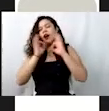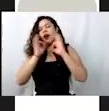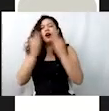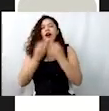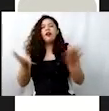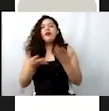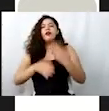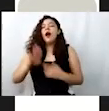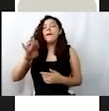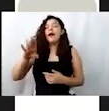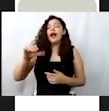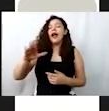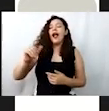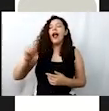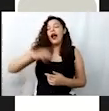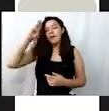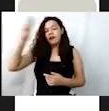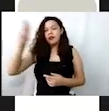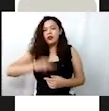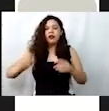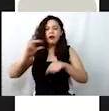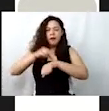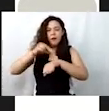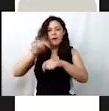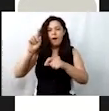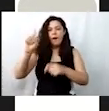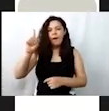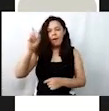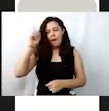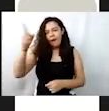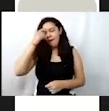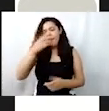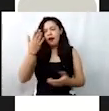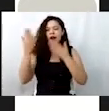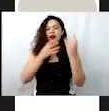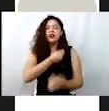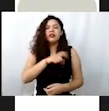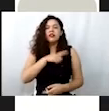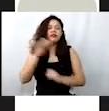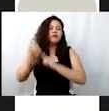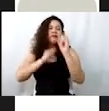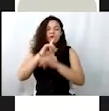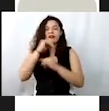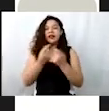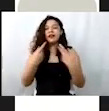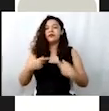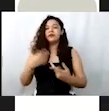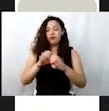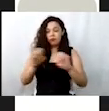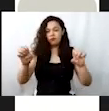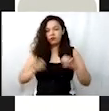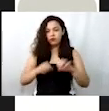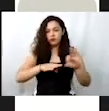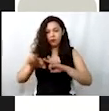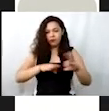máster y doctorado en universidades españolas e internacionales, formación para los empleados, Campus Iberdrola, proyectos